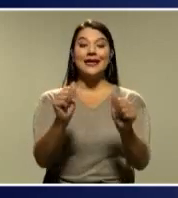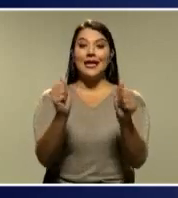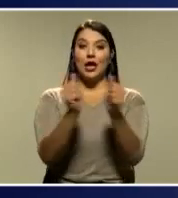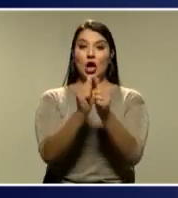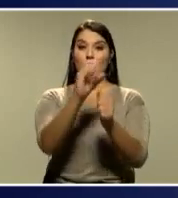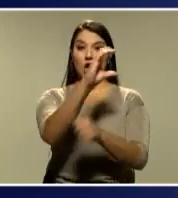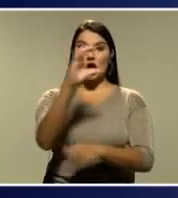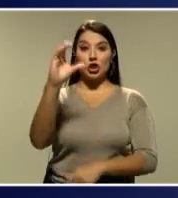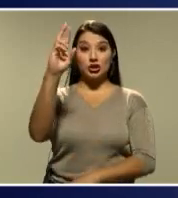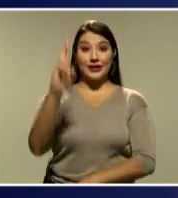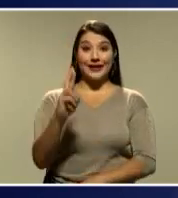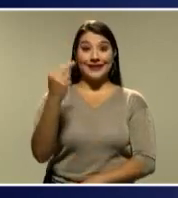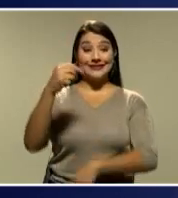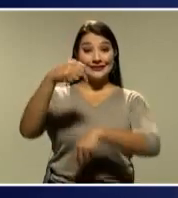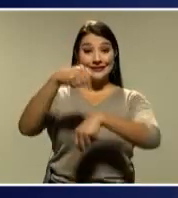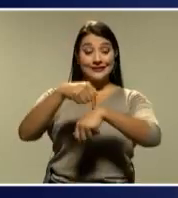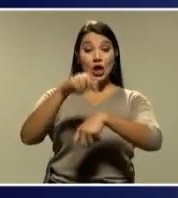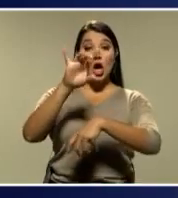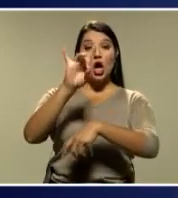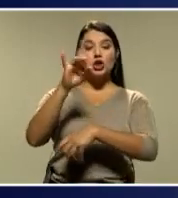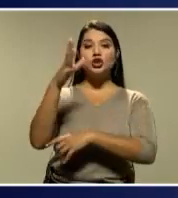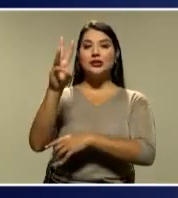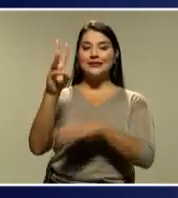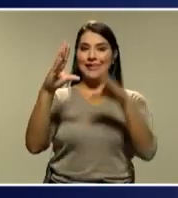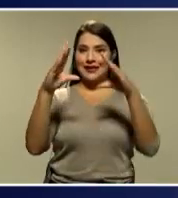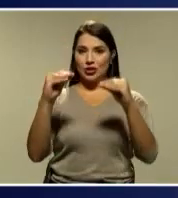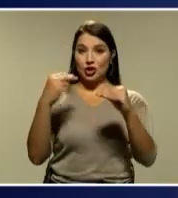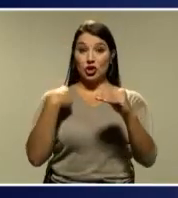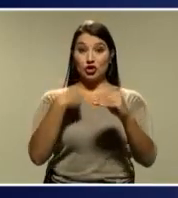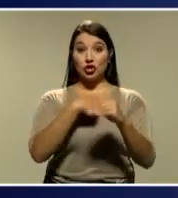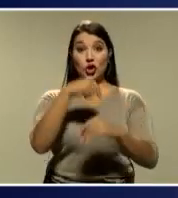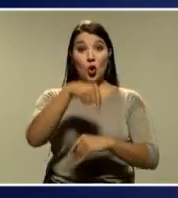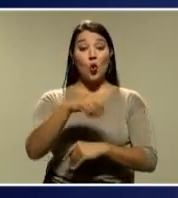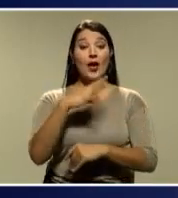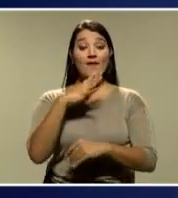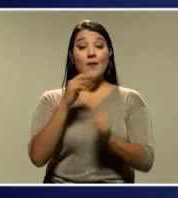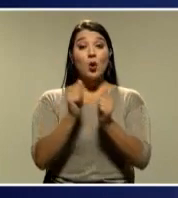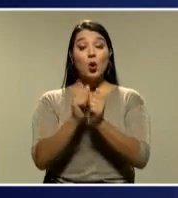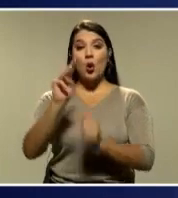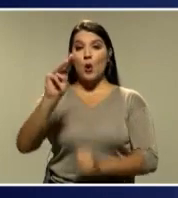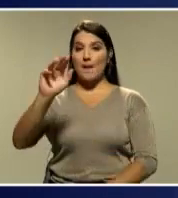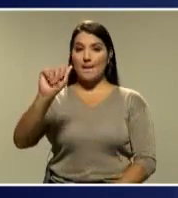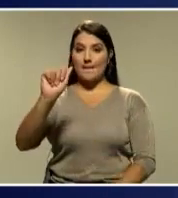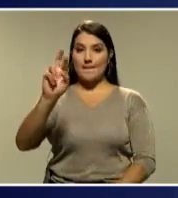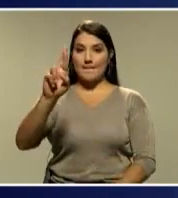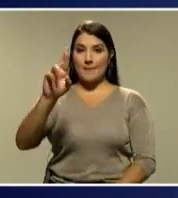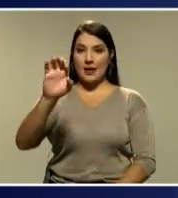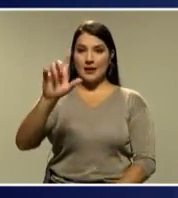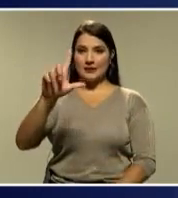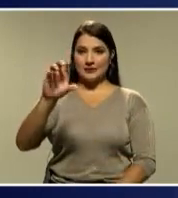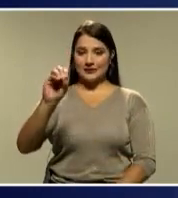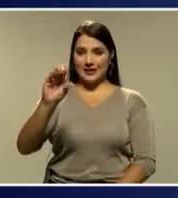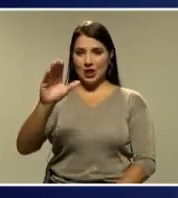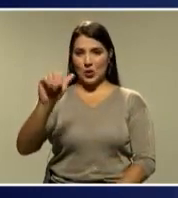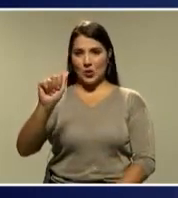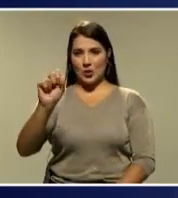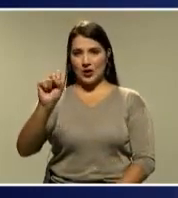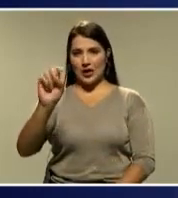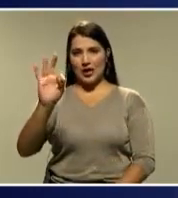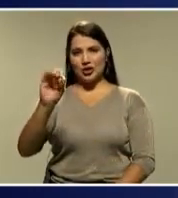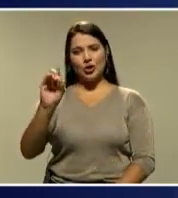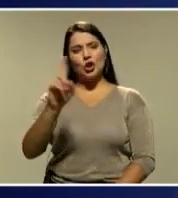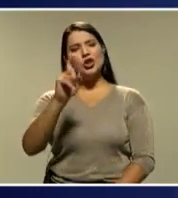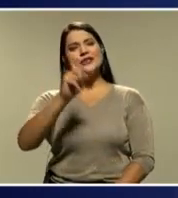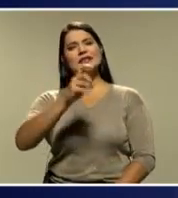señal de Costa Rica Noticias, 8:16 de la noche. Estamos conversando con Marcelo Castro. No necesito presentárselo, usted lo